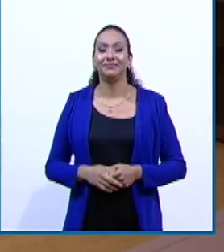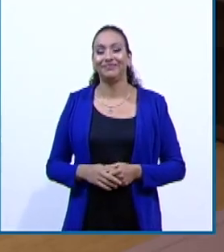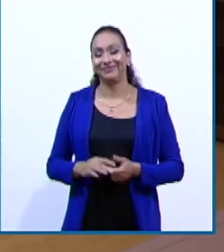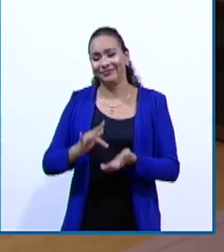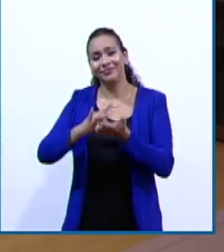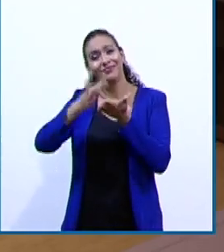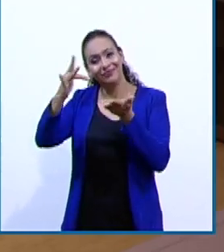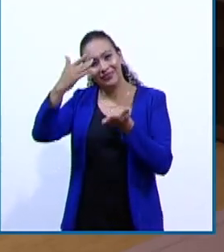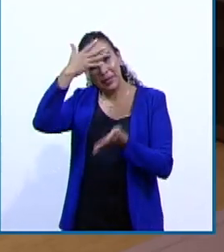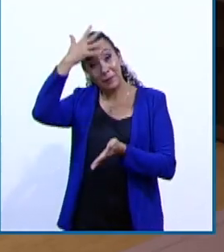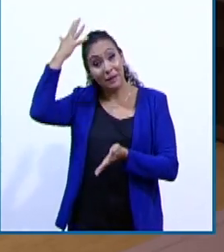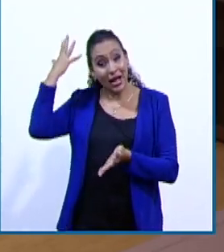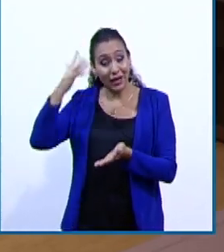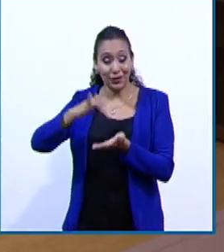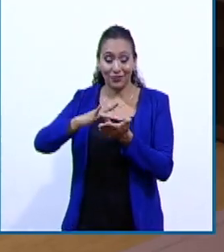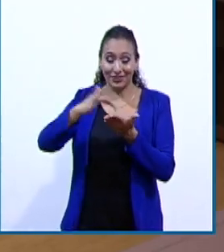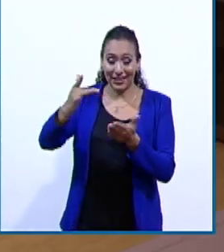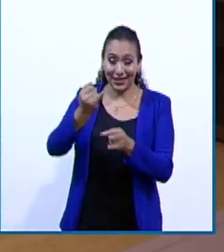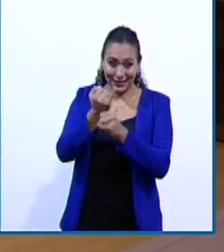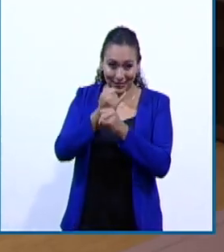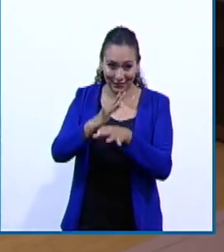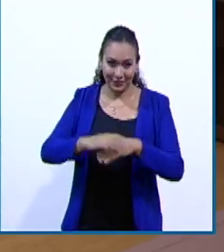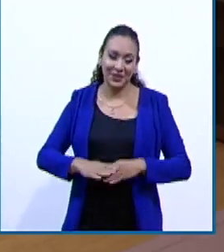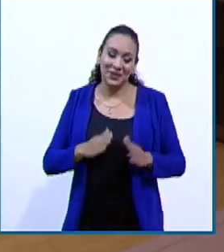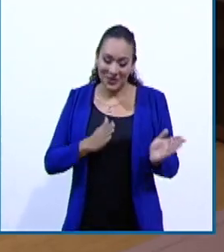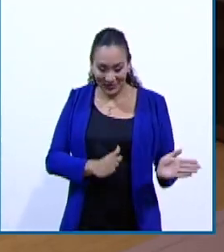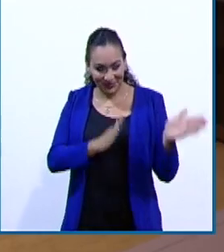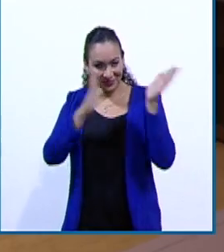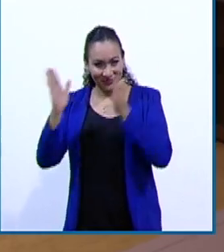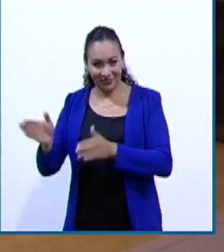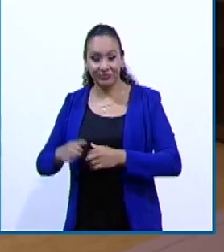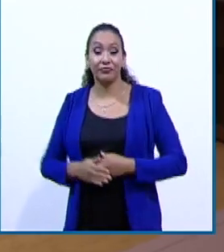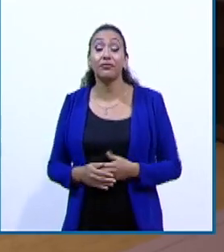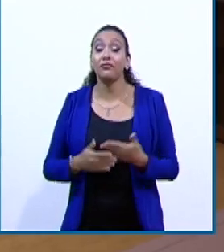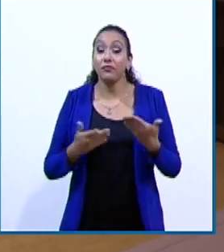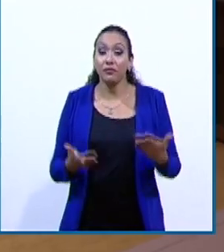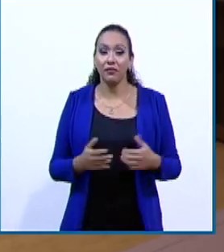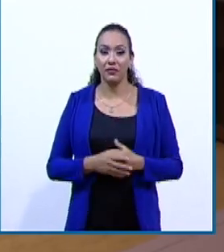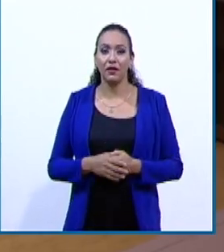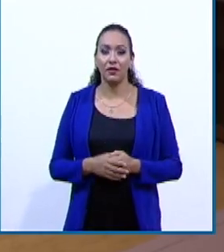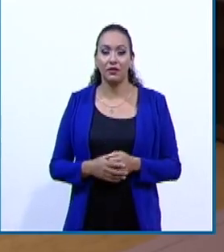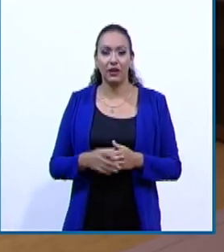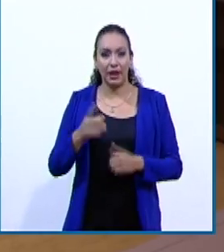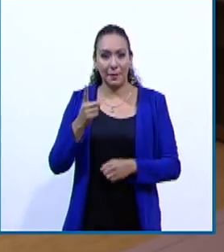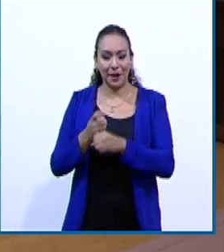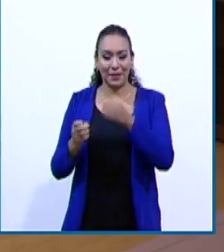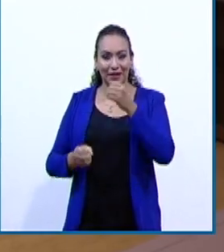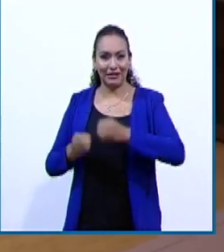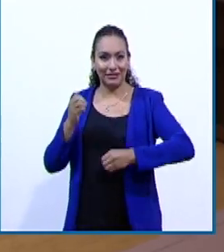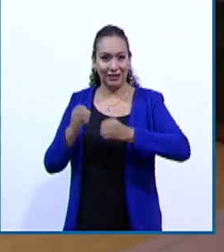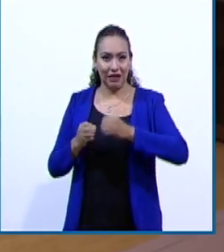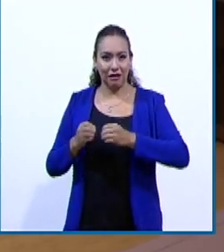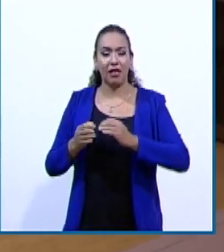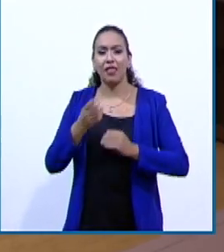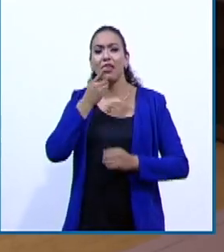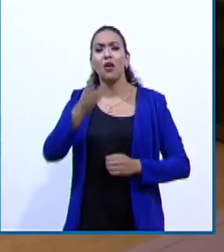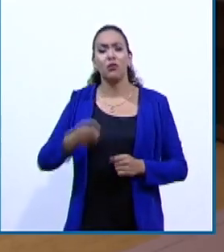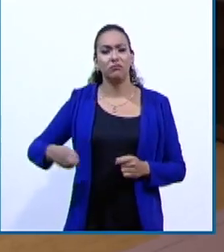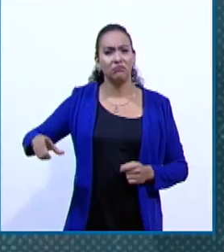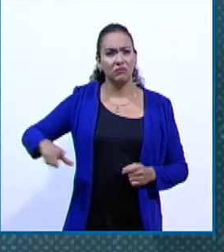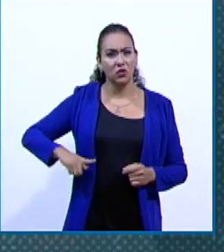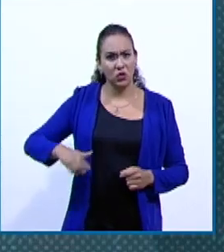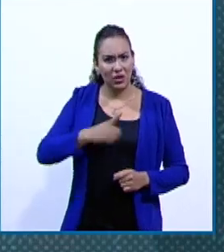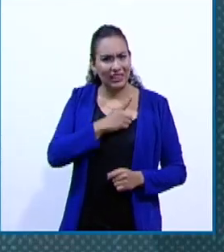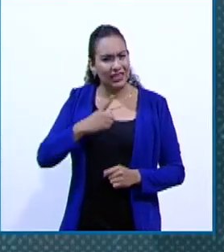Muchas gracias, Mario, como siempre, por tu reporte. Y seguimos con la información. La primera sala de la Corte determinó que el Estado tiene el deber de